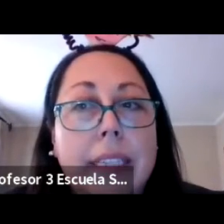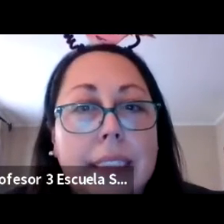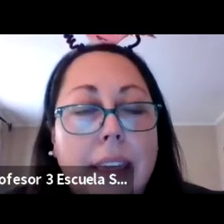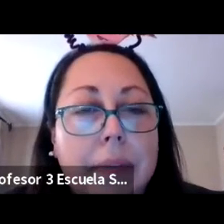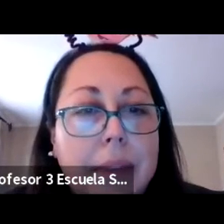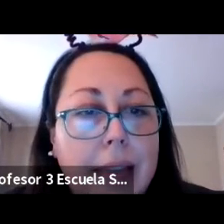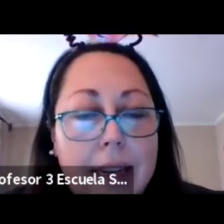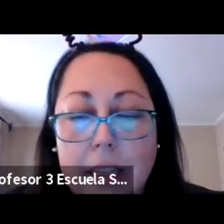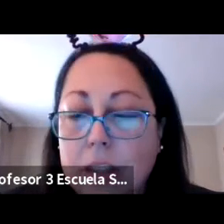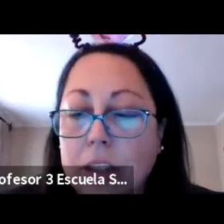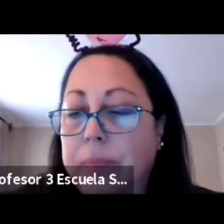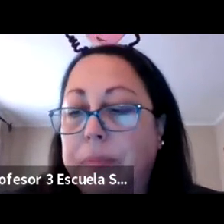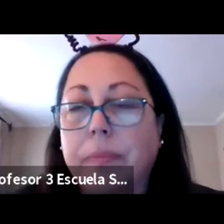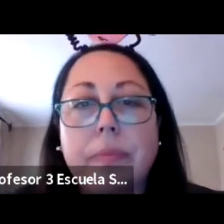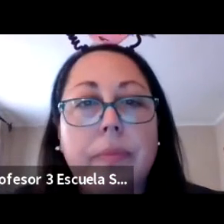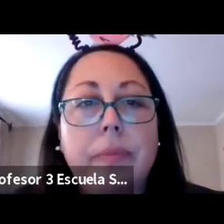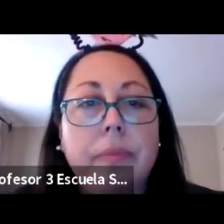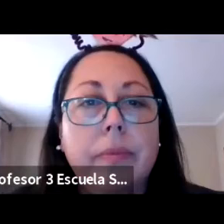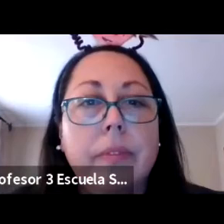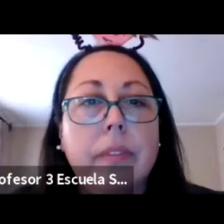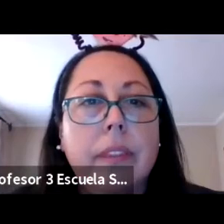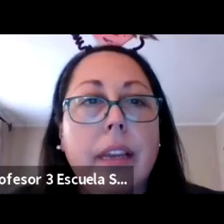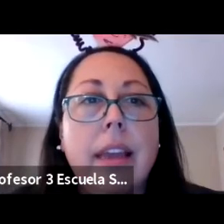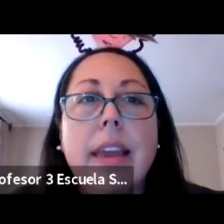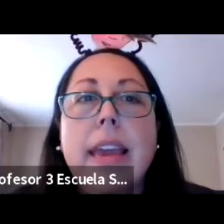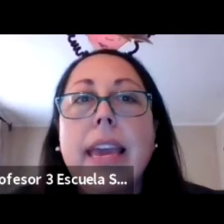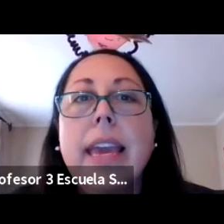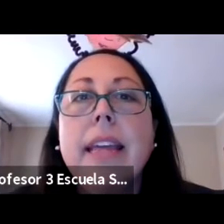E de escribirse. ¿Ya, niños?